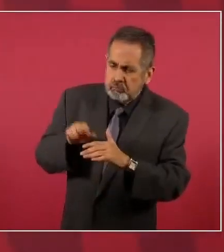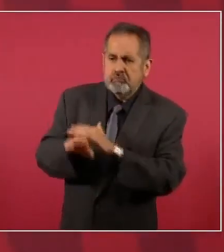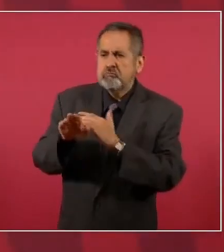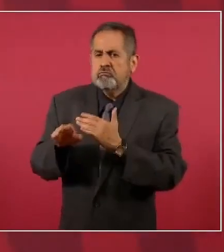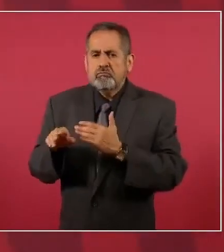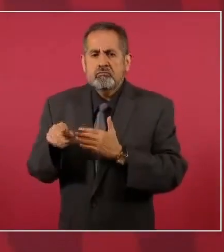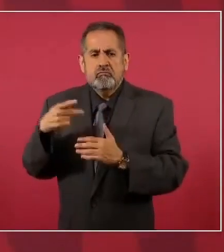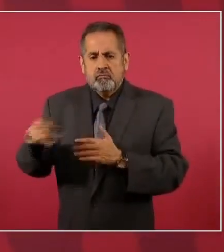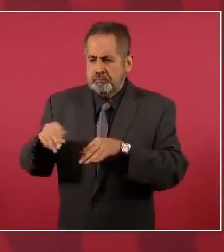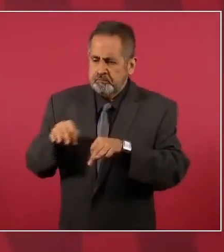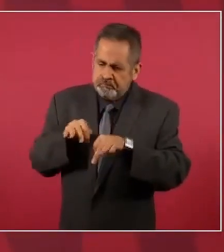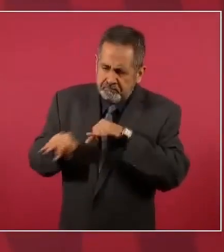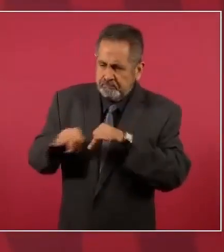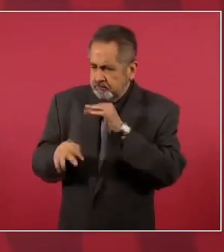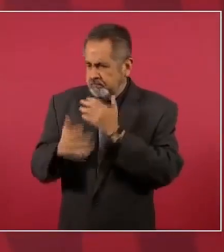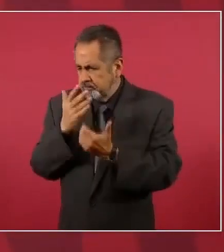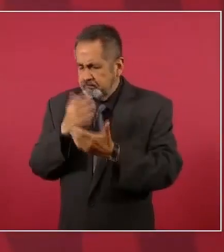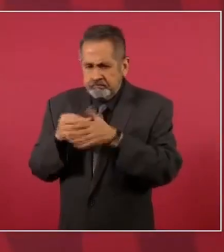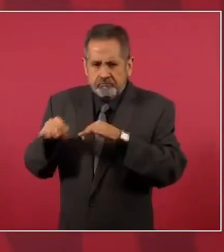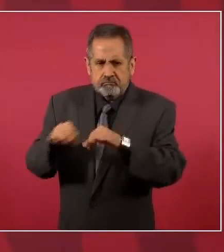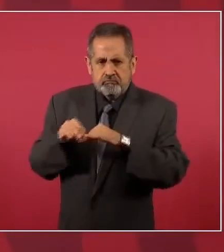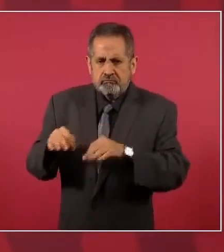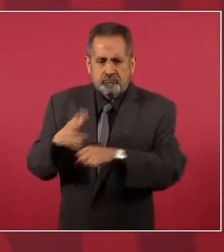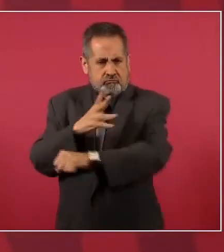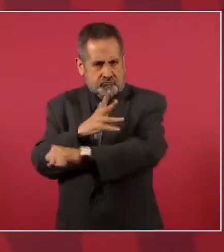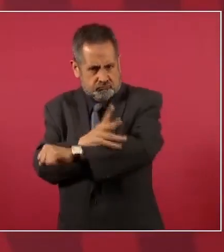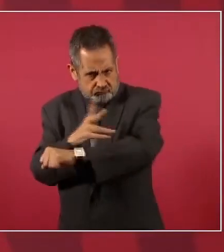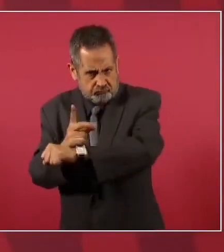con su trabajo honrado